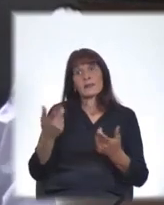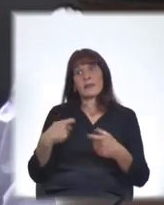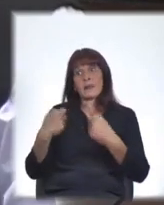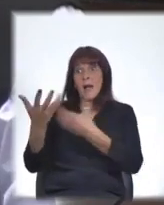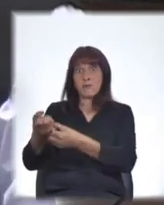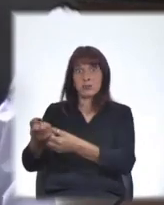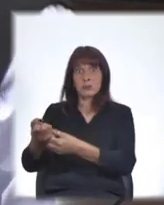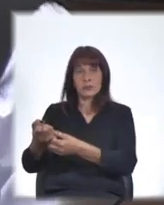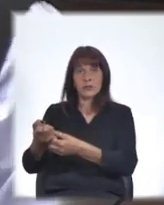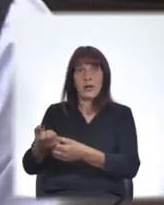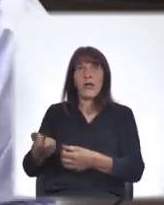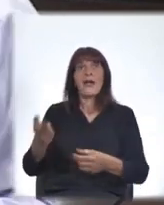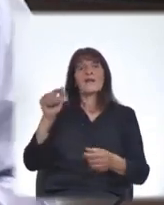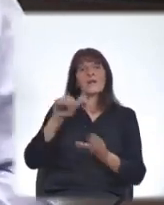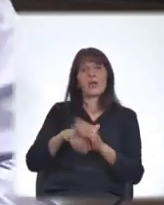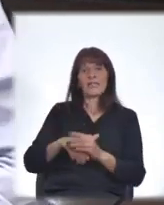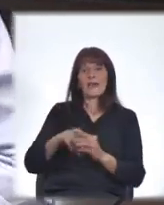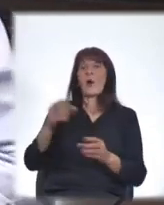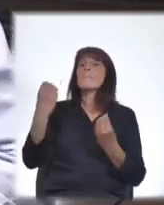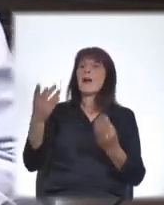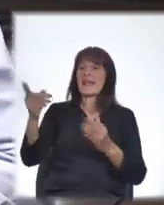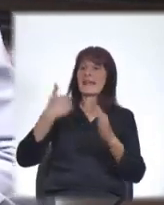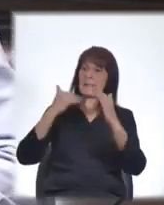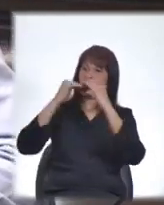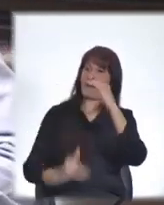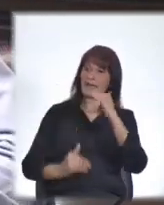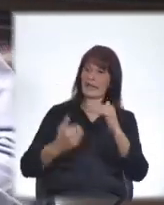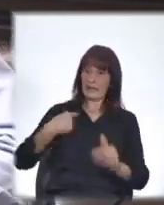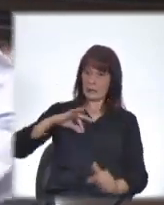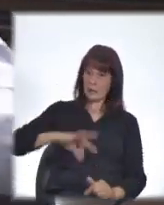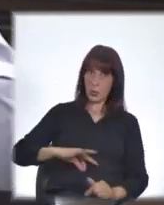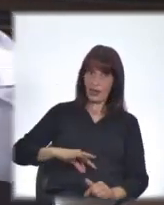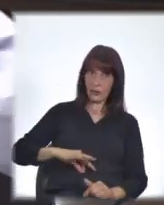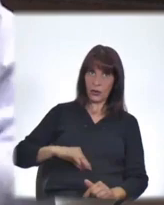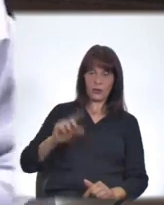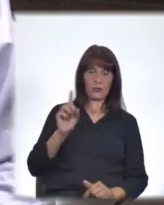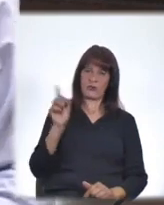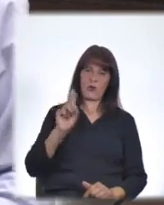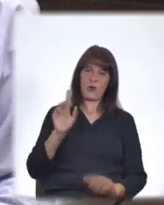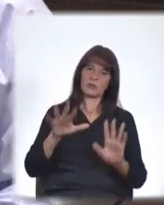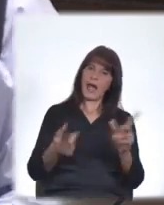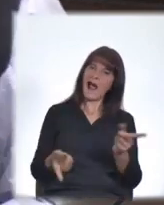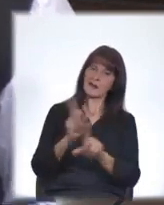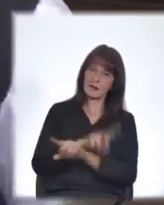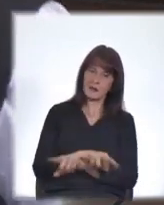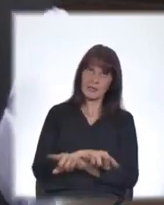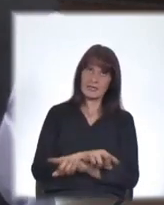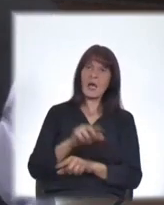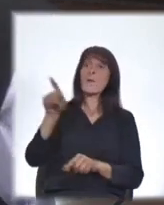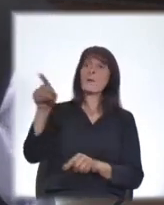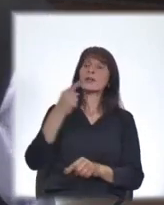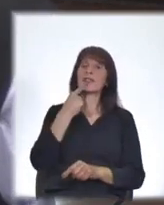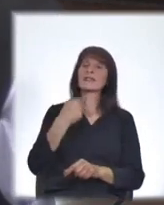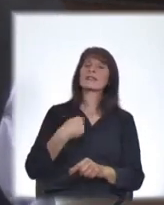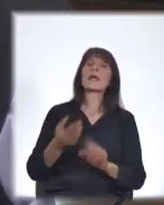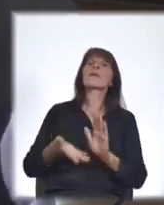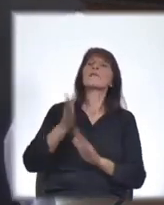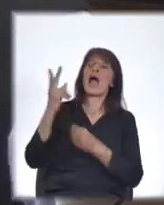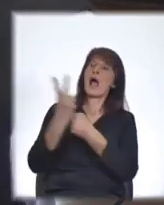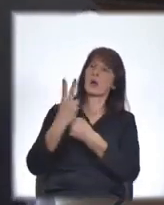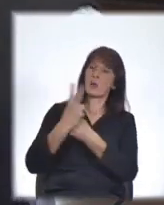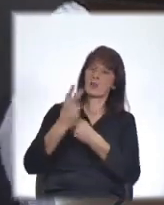gobierno hayan votado para que le rebajaran el salario. Más bien por lo contrario, porque le dijeron que se lo iban a cuidar al